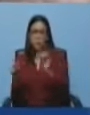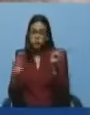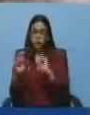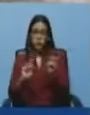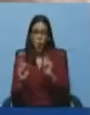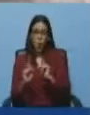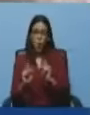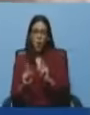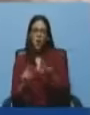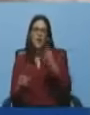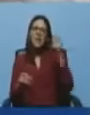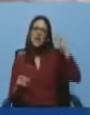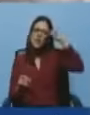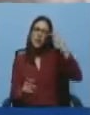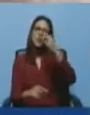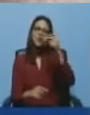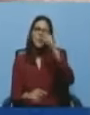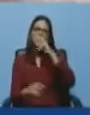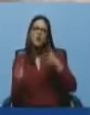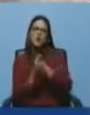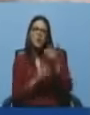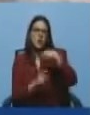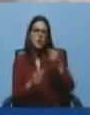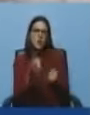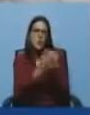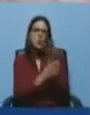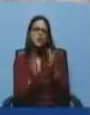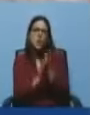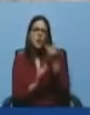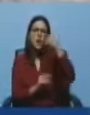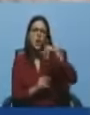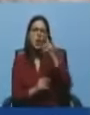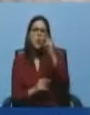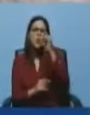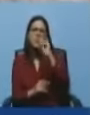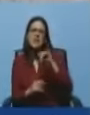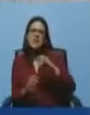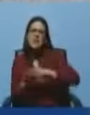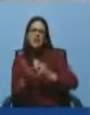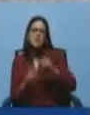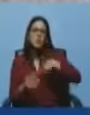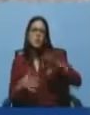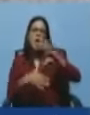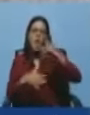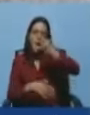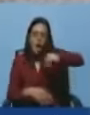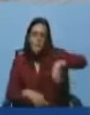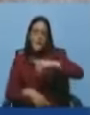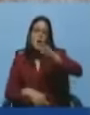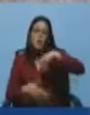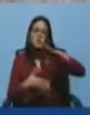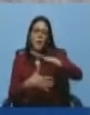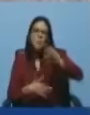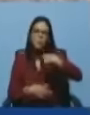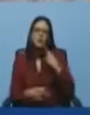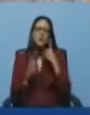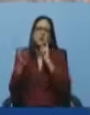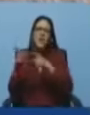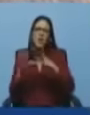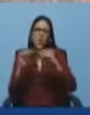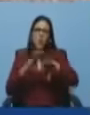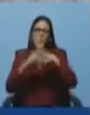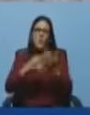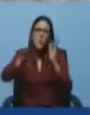está conmemorando 200 años de la gesta histórica de Junín, Ayacucho. Es nuestra América, y desde nuestra América nosotros le decimos al resto del